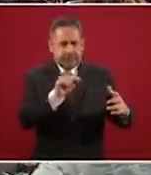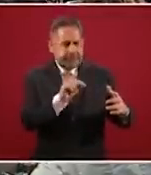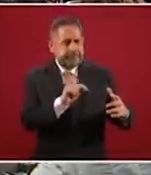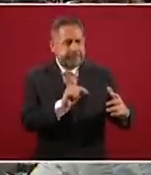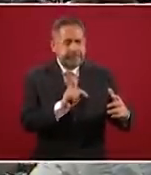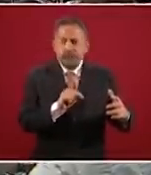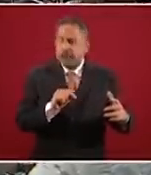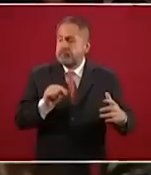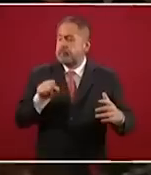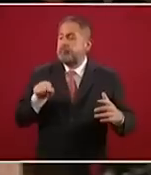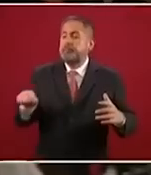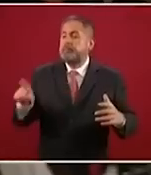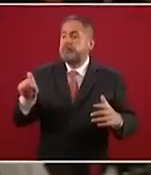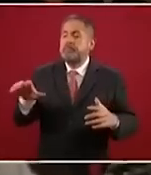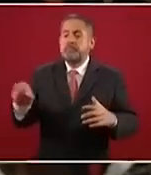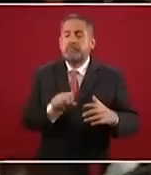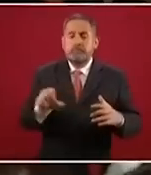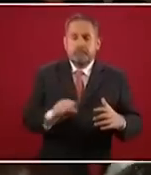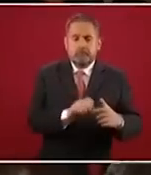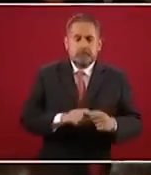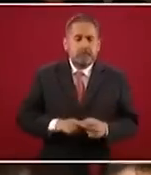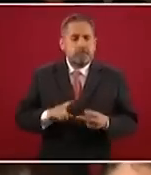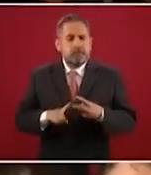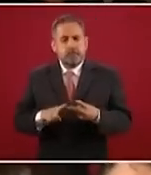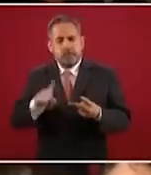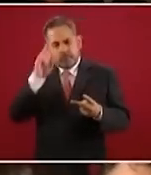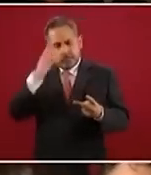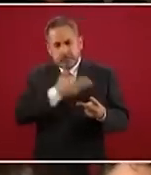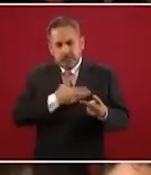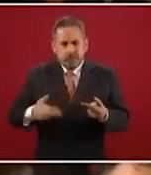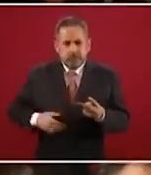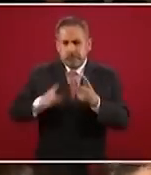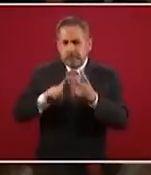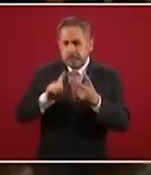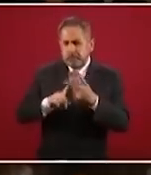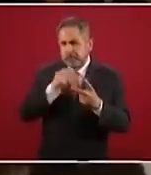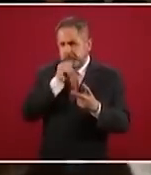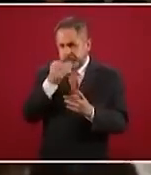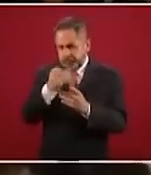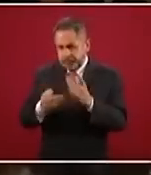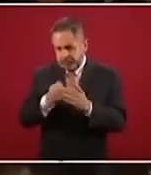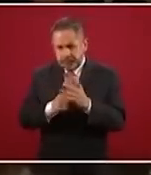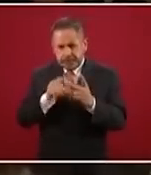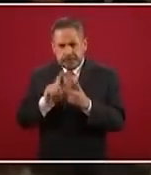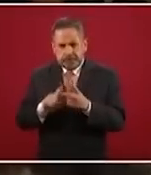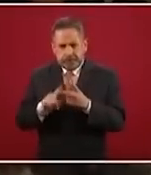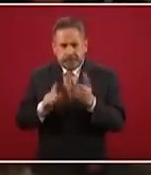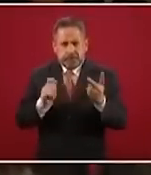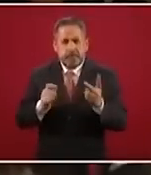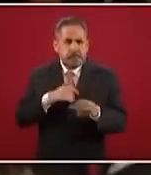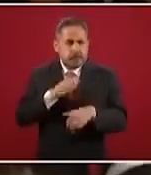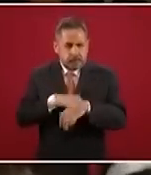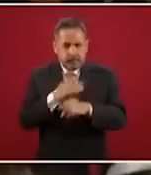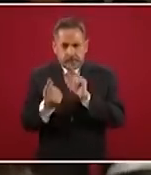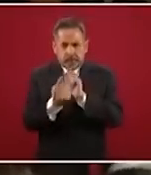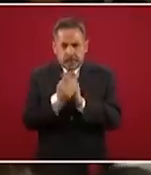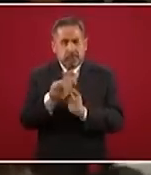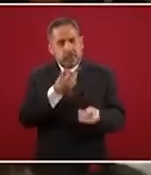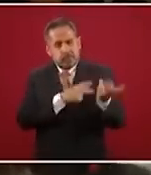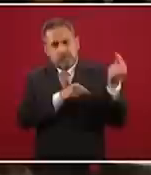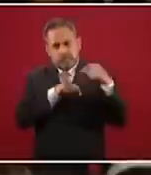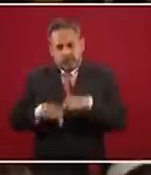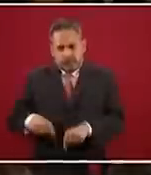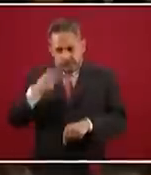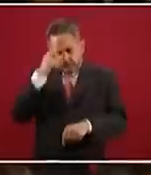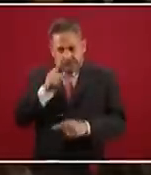se apropia del agua. Señor presidente, y otro asunto que a mí me quedó pendiente fue, porque yo también por eso vine a